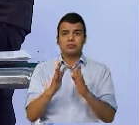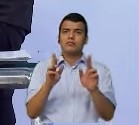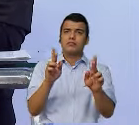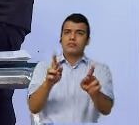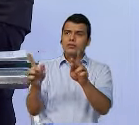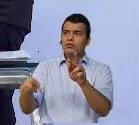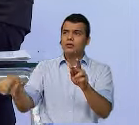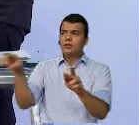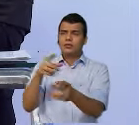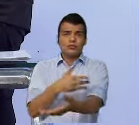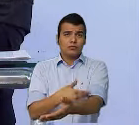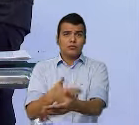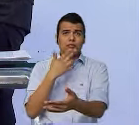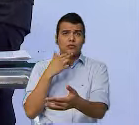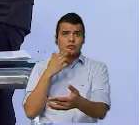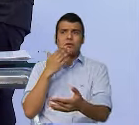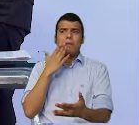que tienen diabetes.